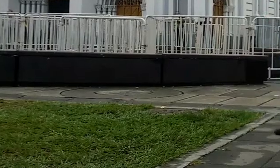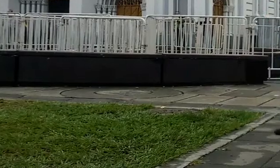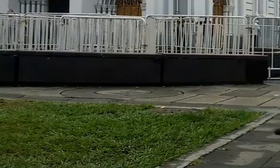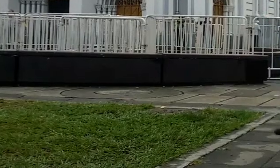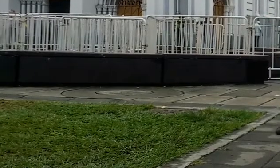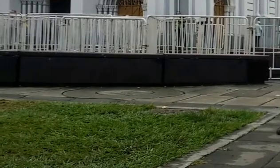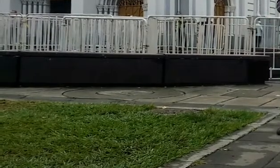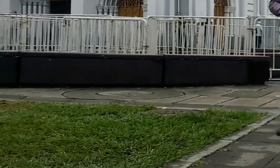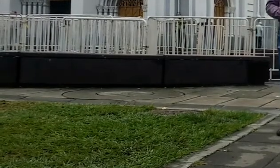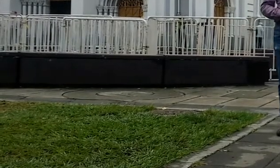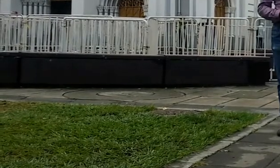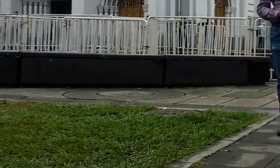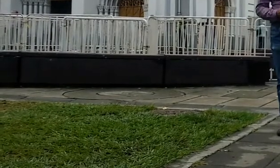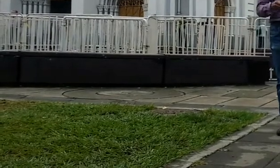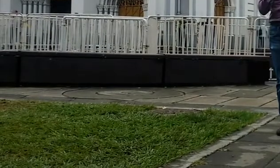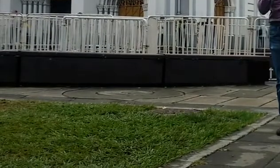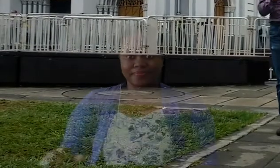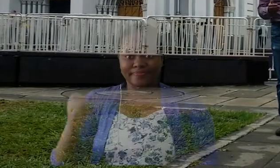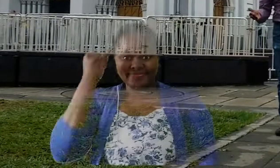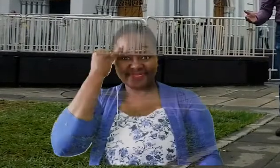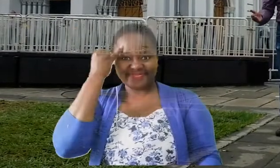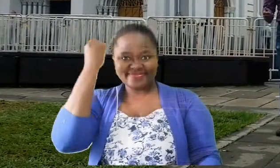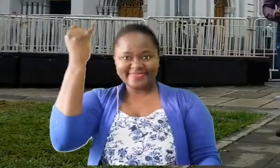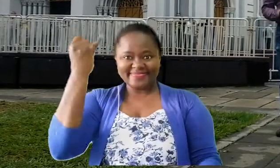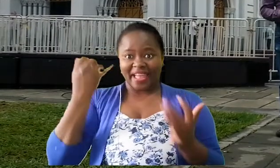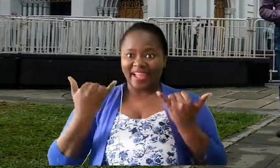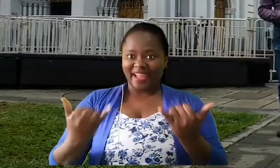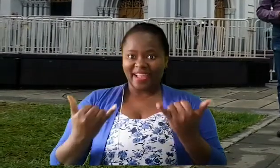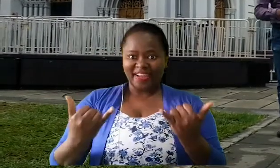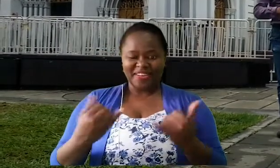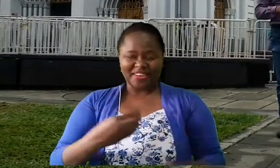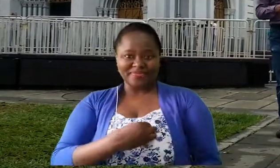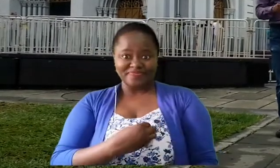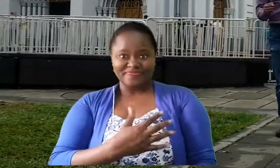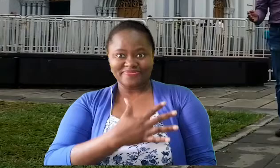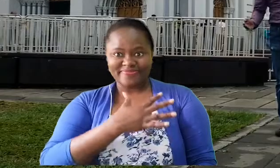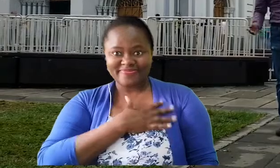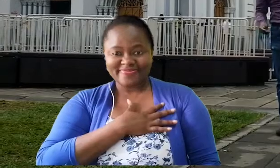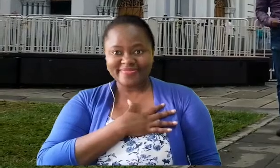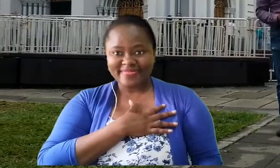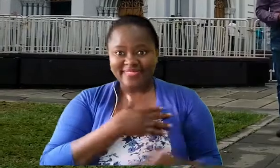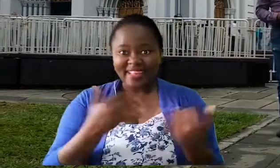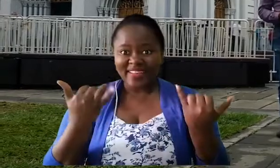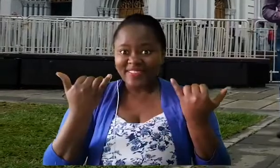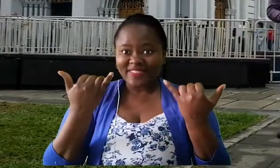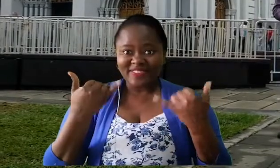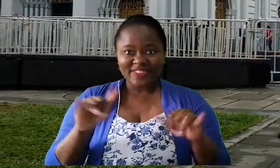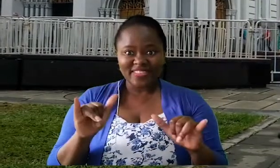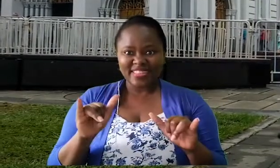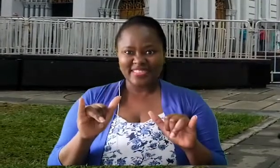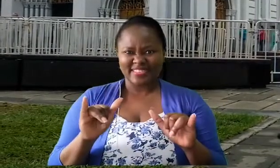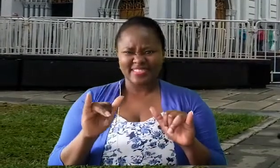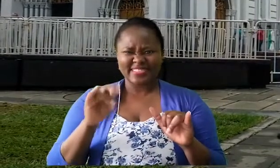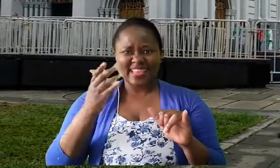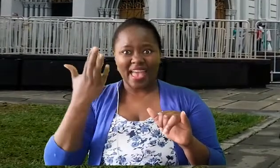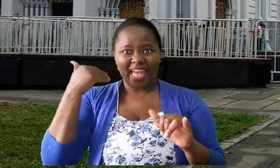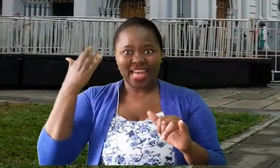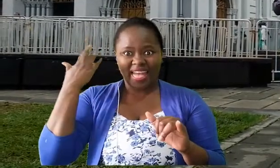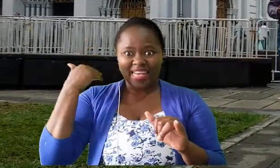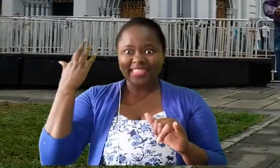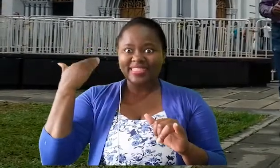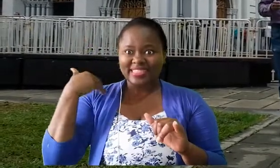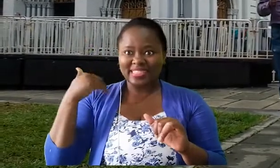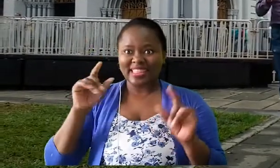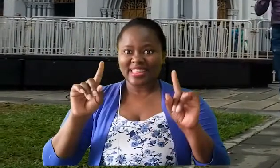La idea en esta oportunidad es terminar la serie que hemos venido trabajando sobre los modos